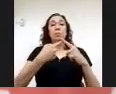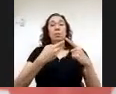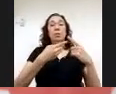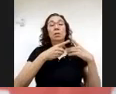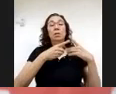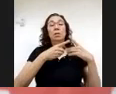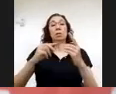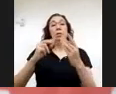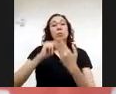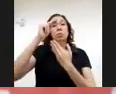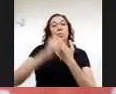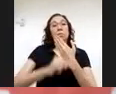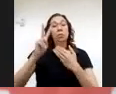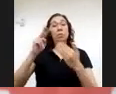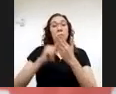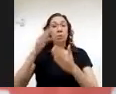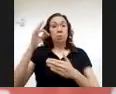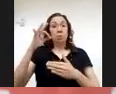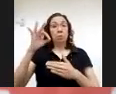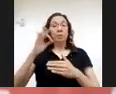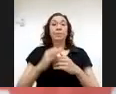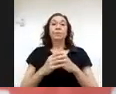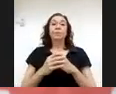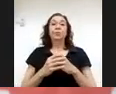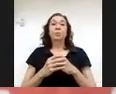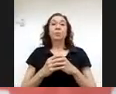noviembre de 2019.